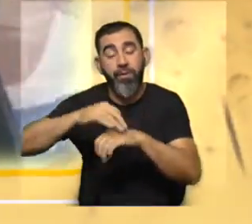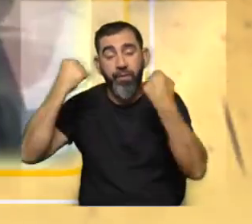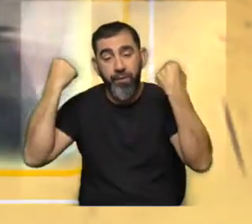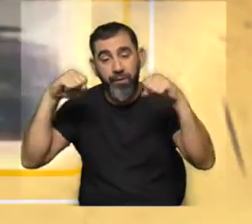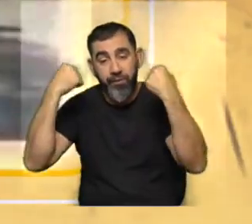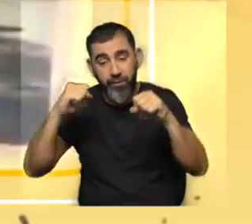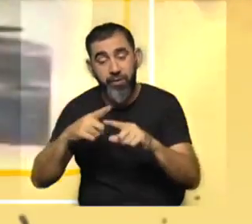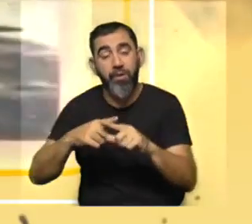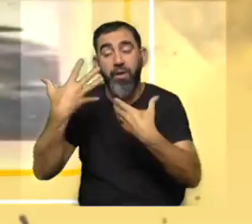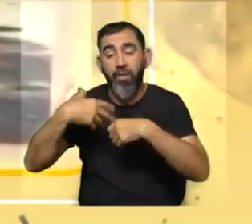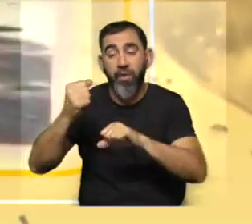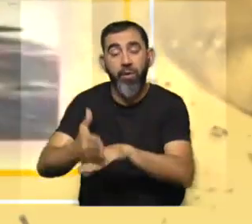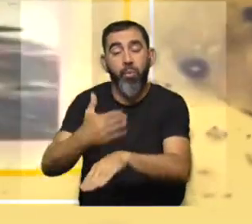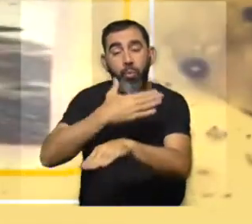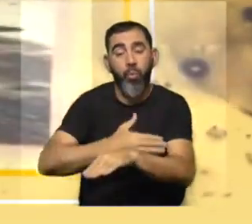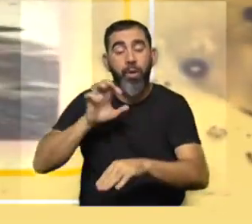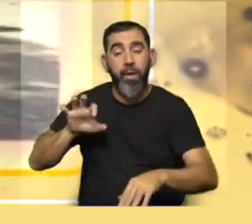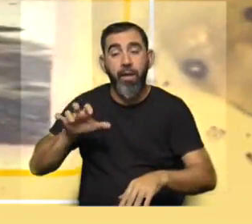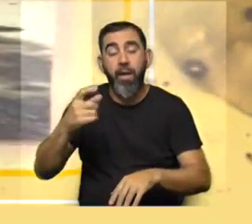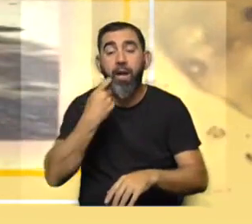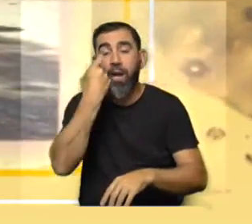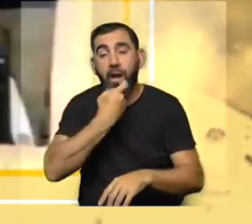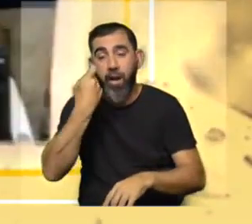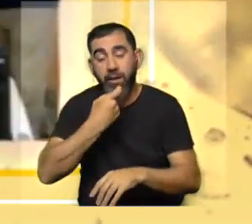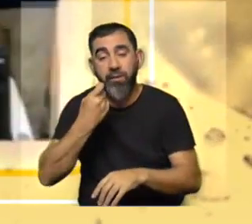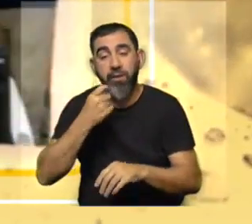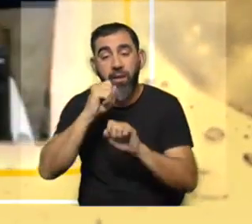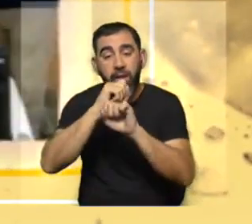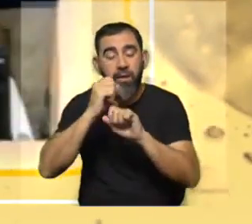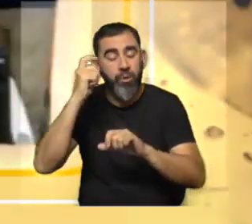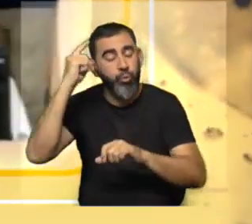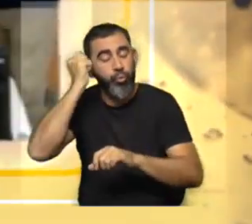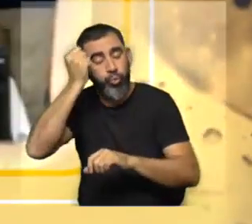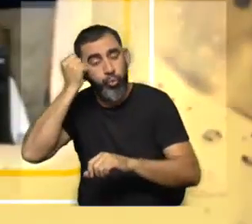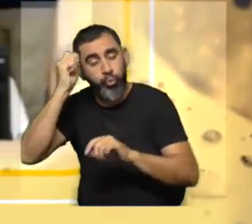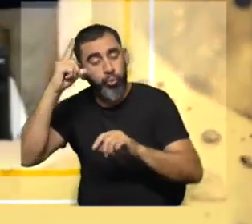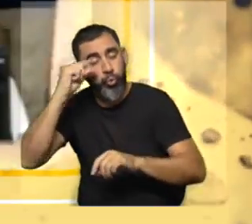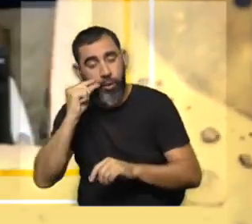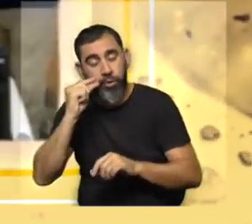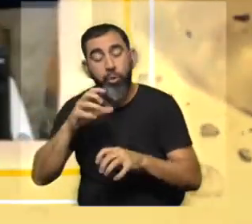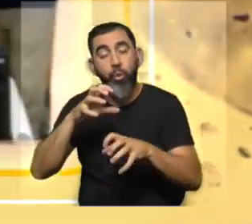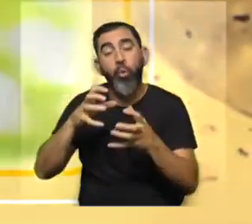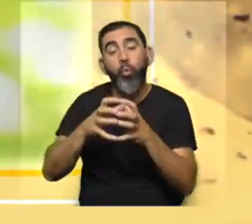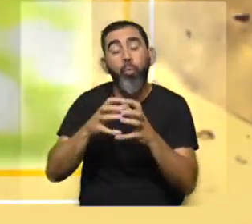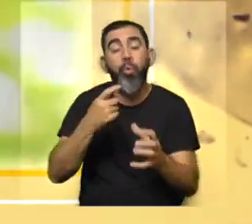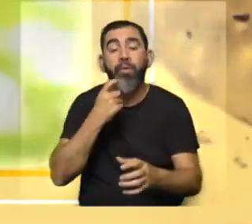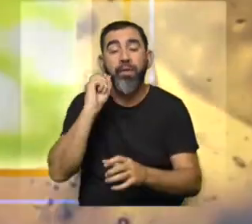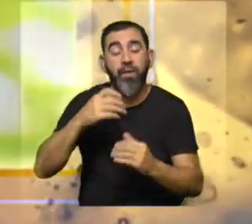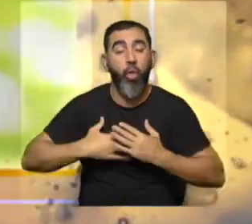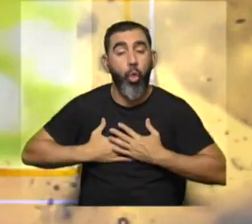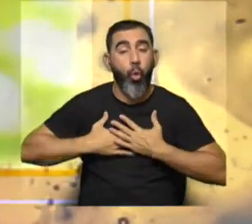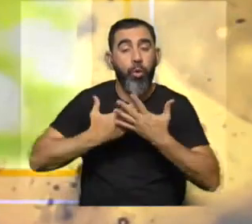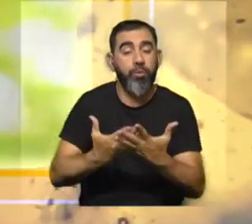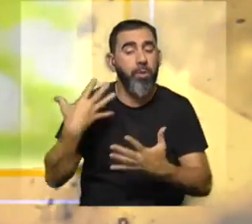deporte, detección precoz de cáncer bucal, higiene del sueño, grupos sanguíneos y donación de sangre y